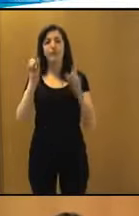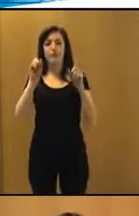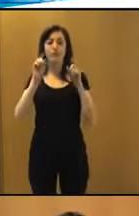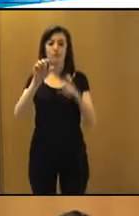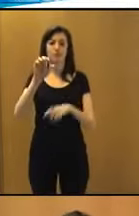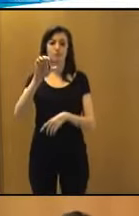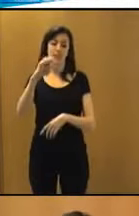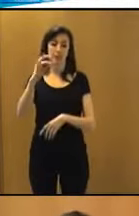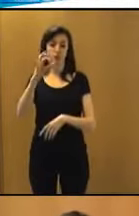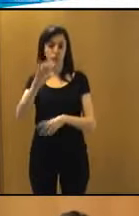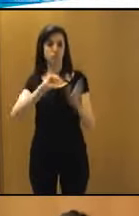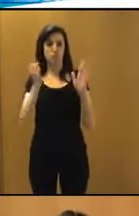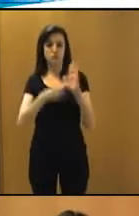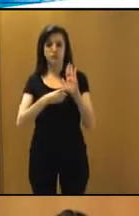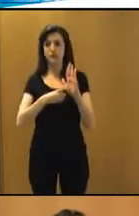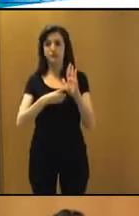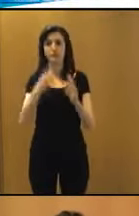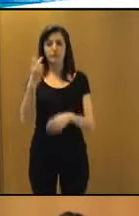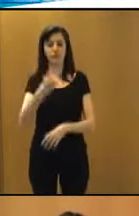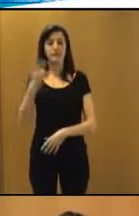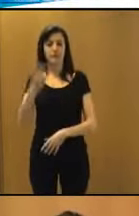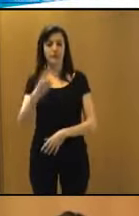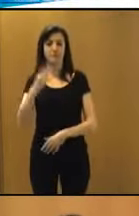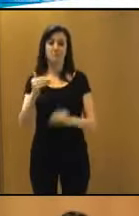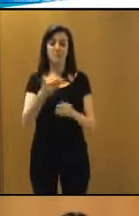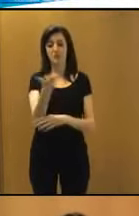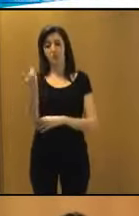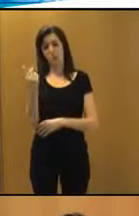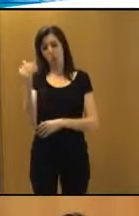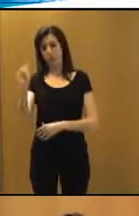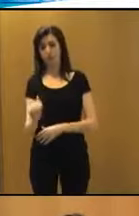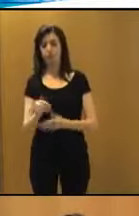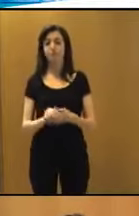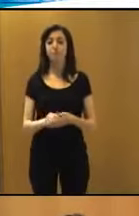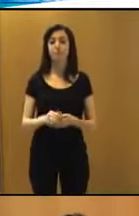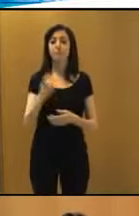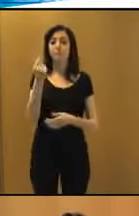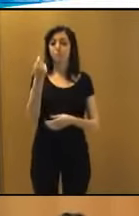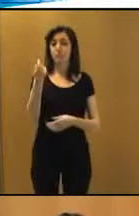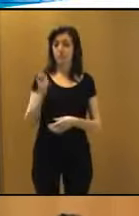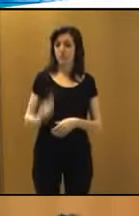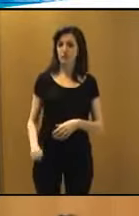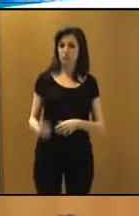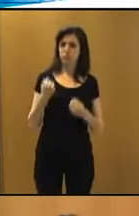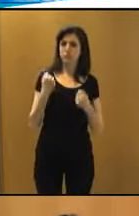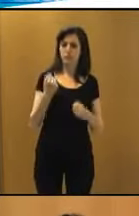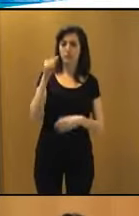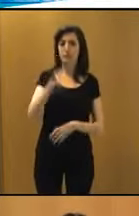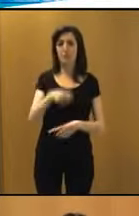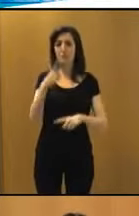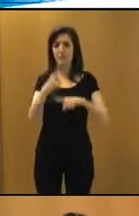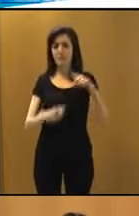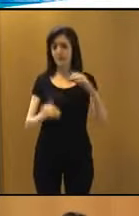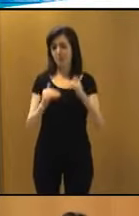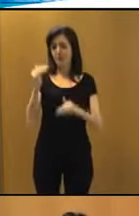la educación secundaria cumplimentada y el resto un poquito menos. El nivel de ingresos aparece también potente,